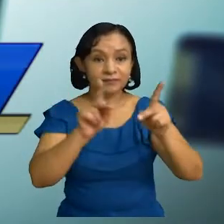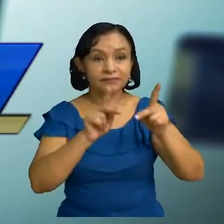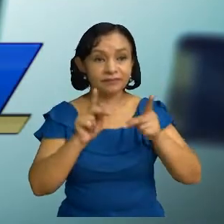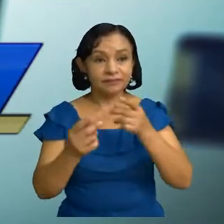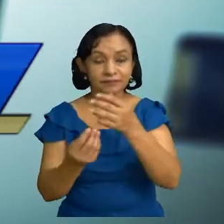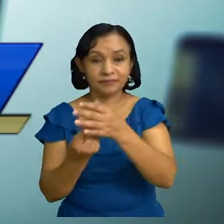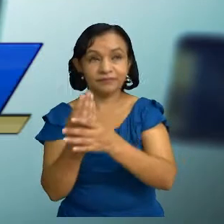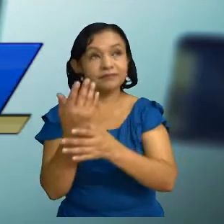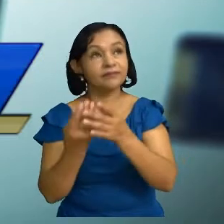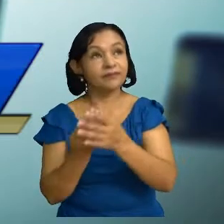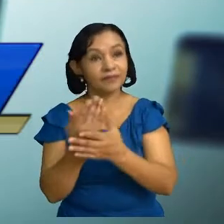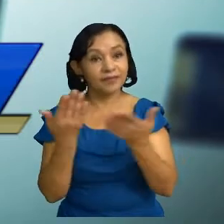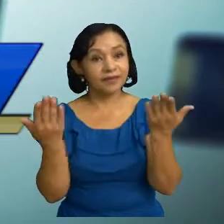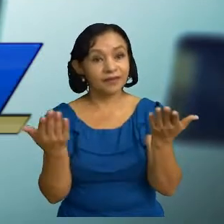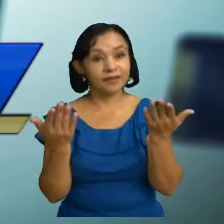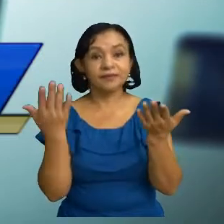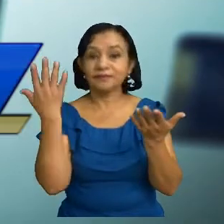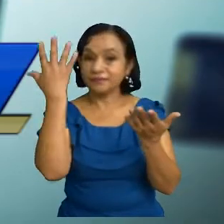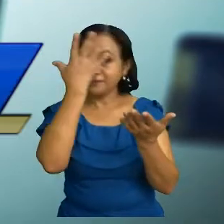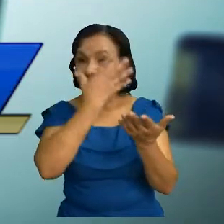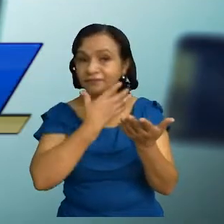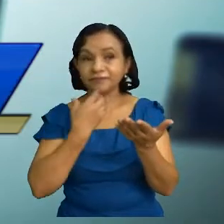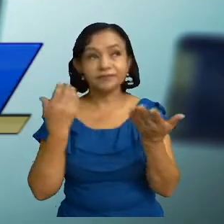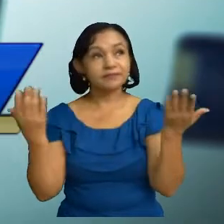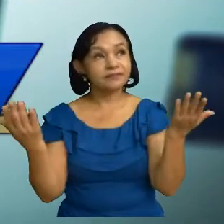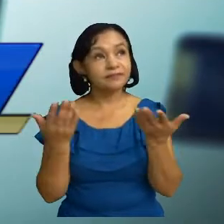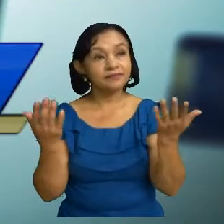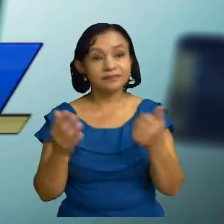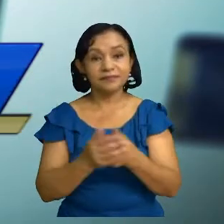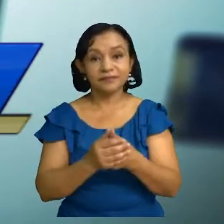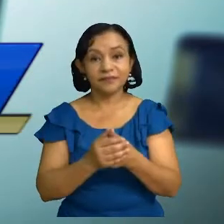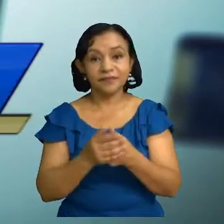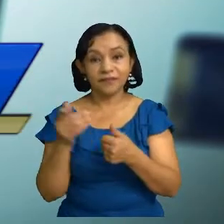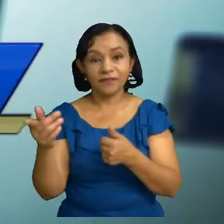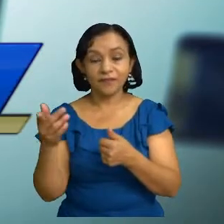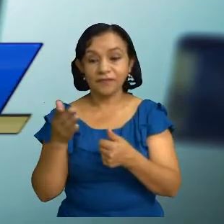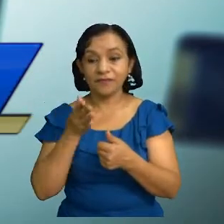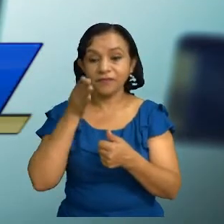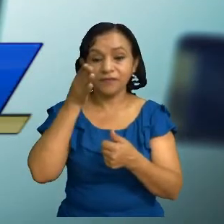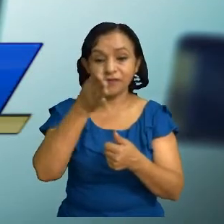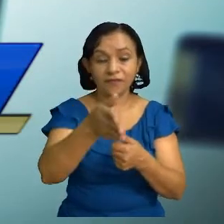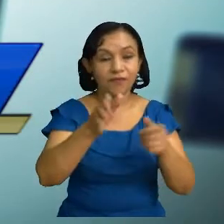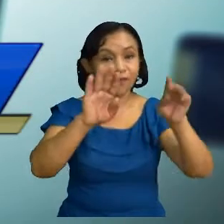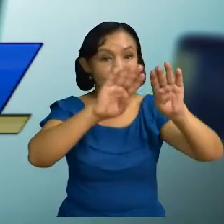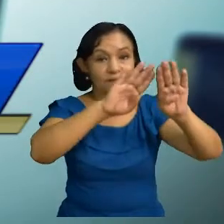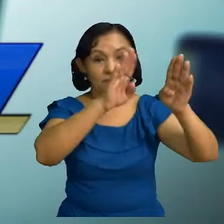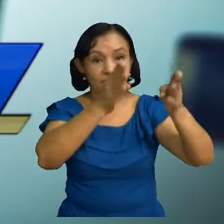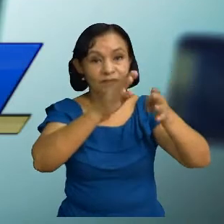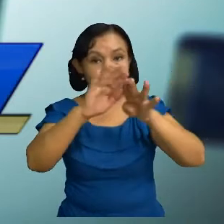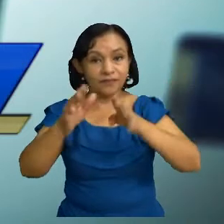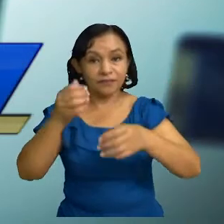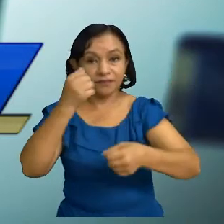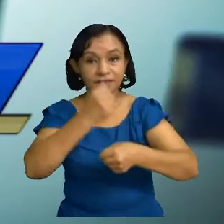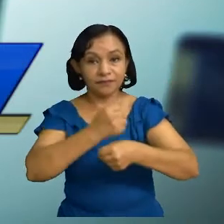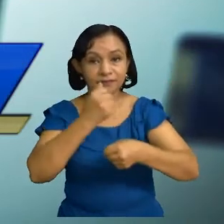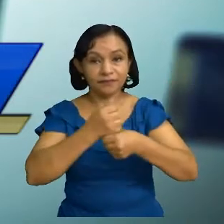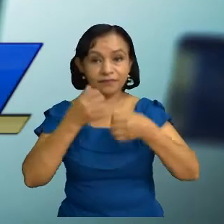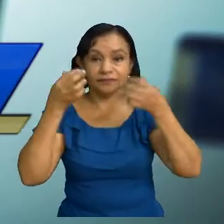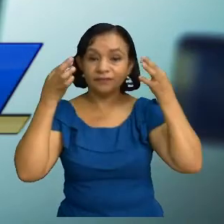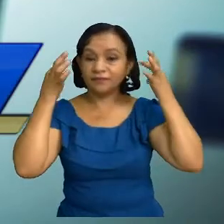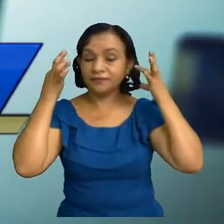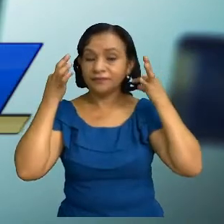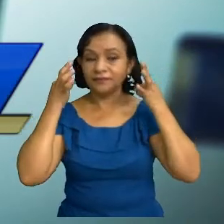estresante y el lindo pues cuando llega a una donde una cooperativa mujeres que trabaja a su emprendedurismo en